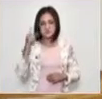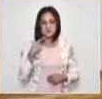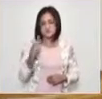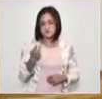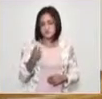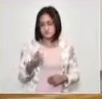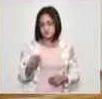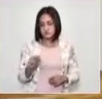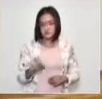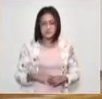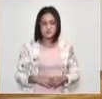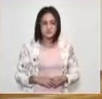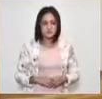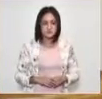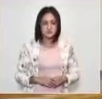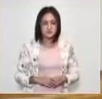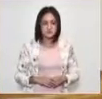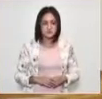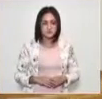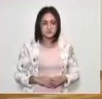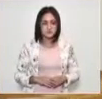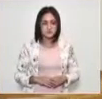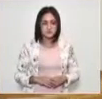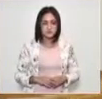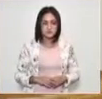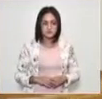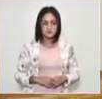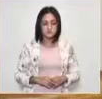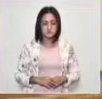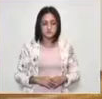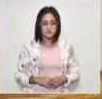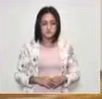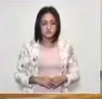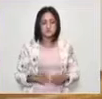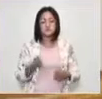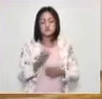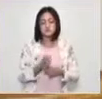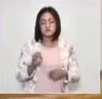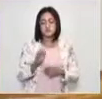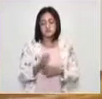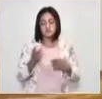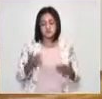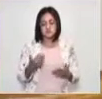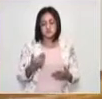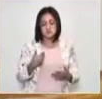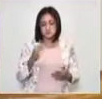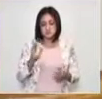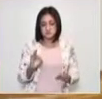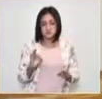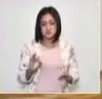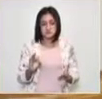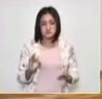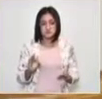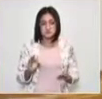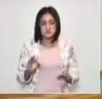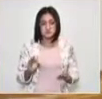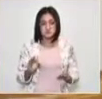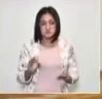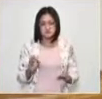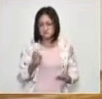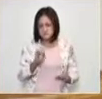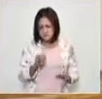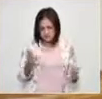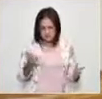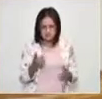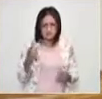política. Es en la ley. Entonces, celebro y así se